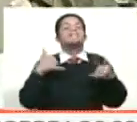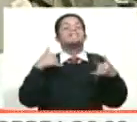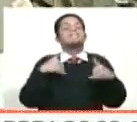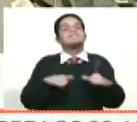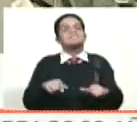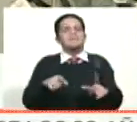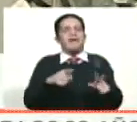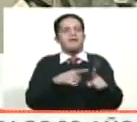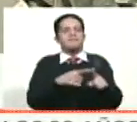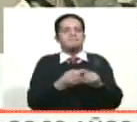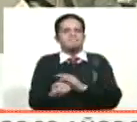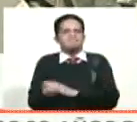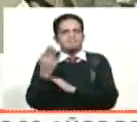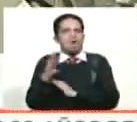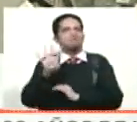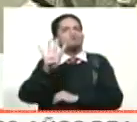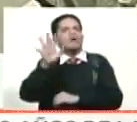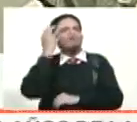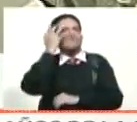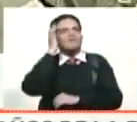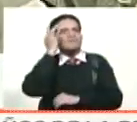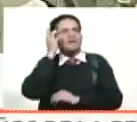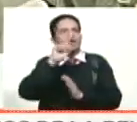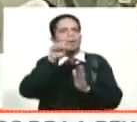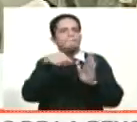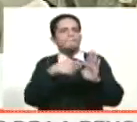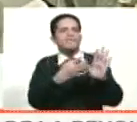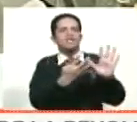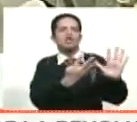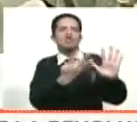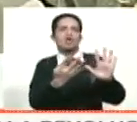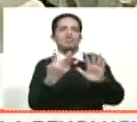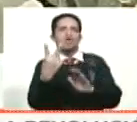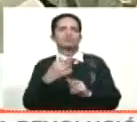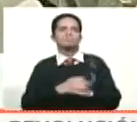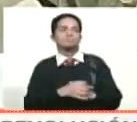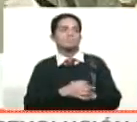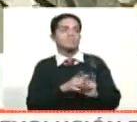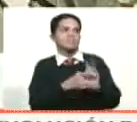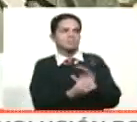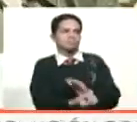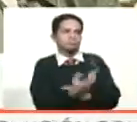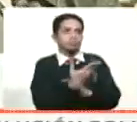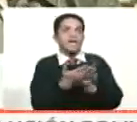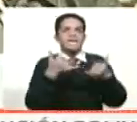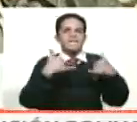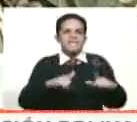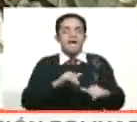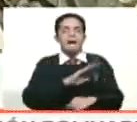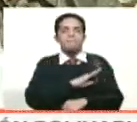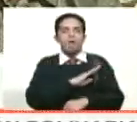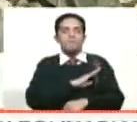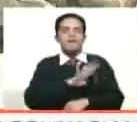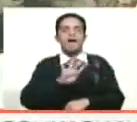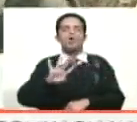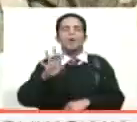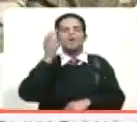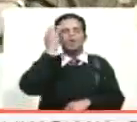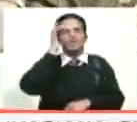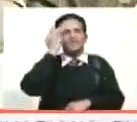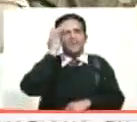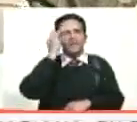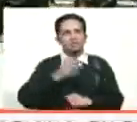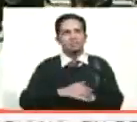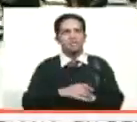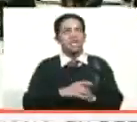de febrero de 1992. Una de las hijas virtuosas del 4 de febrero de 1992. La constitución,